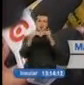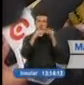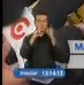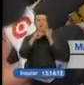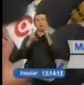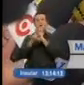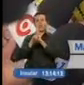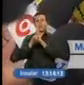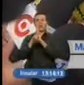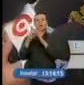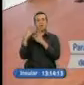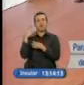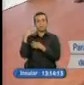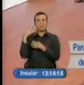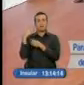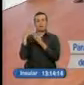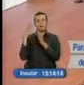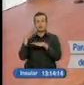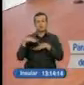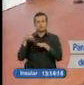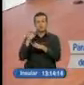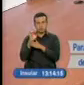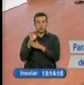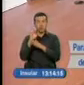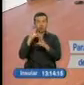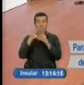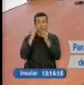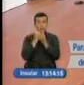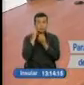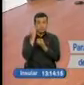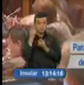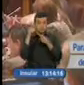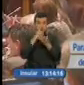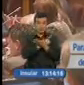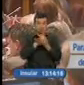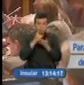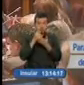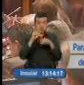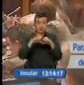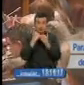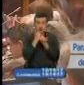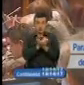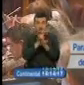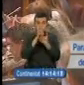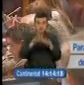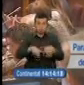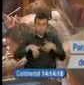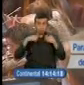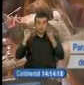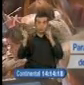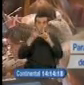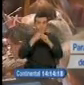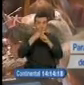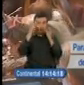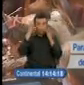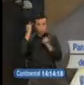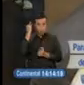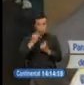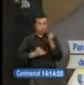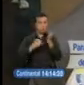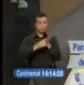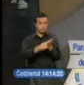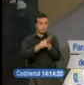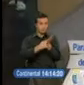ley de garantías jurisdiccionales. Con la aprobación del informe en la comisión, será en esta misma semana que el Pleno de la Asamblea sea convocado para el segundo y definitivo debate. Pues